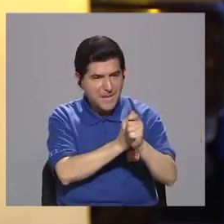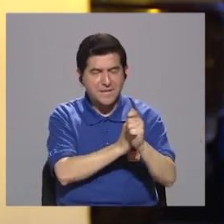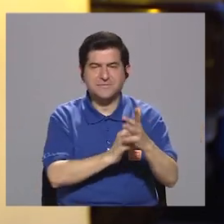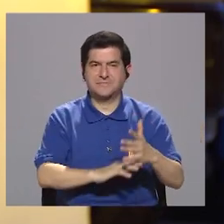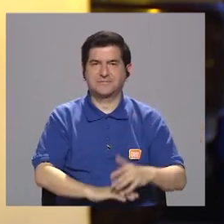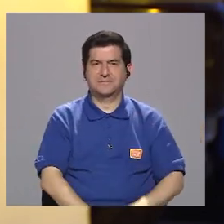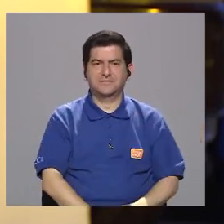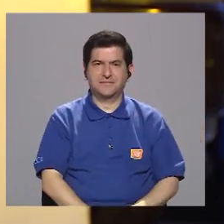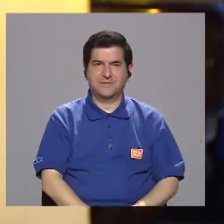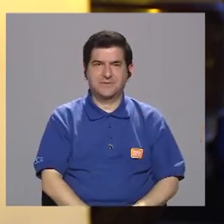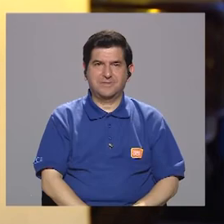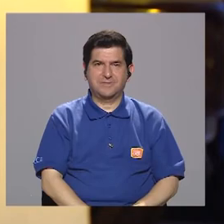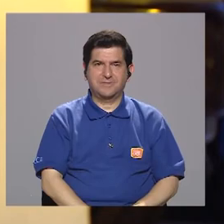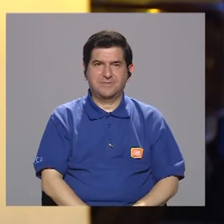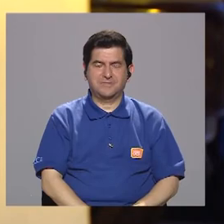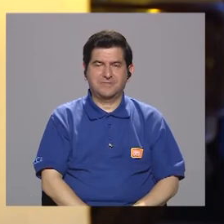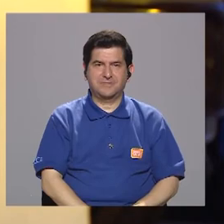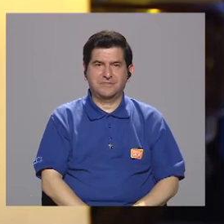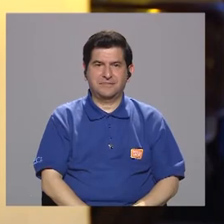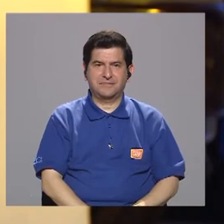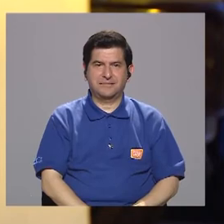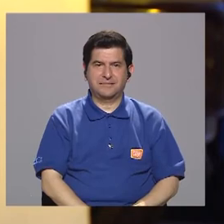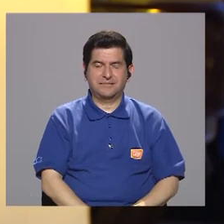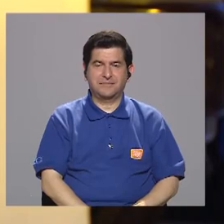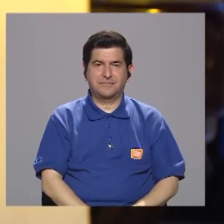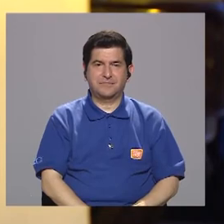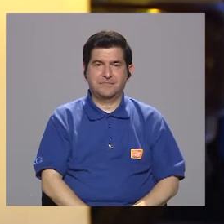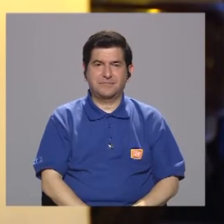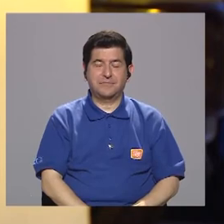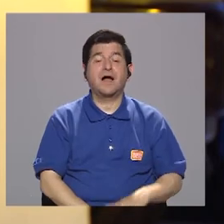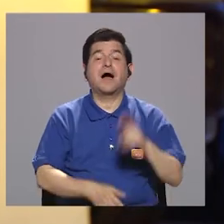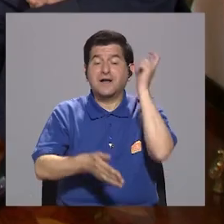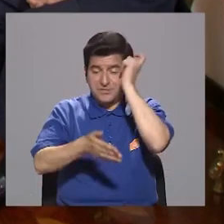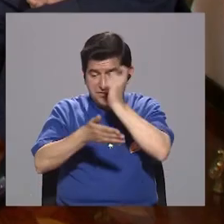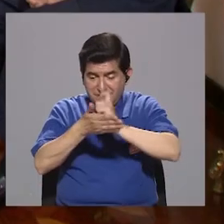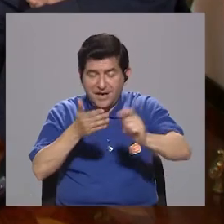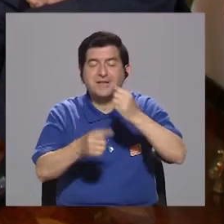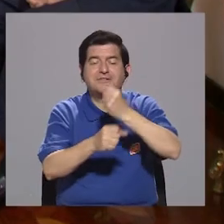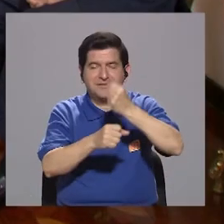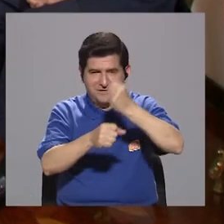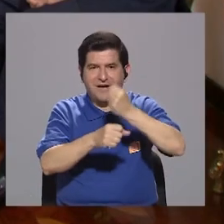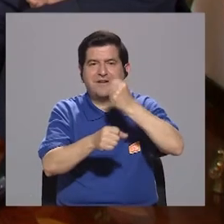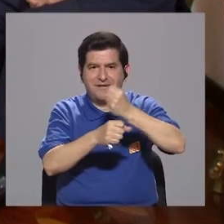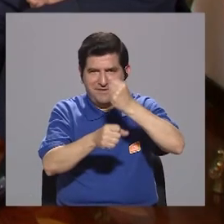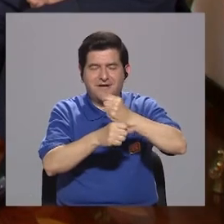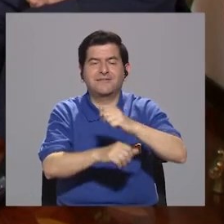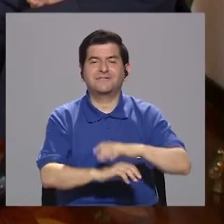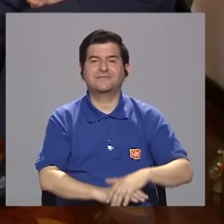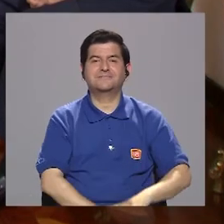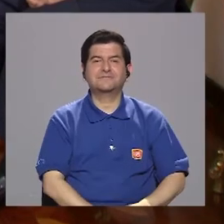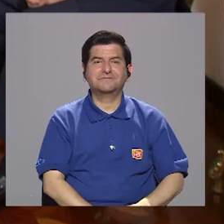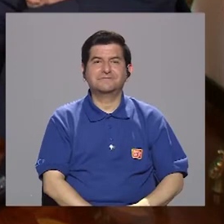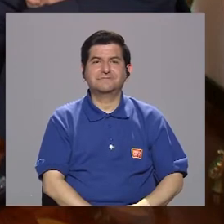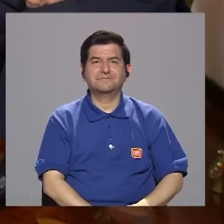hizo una ley... La Secretaría de Trabajo. La Secretaría de Trabajo,